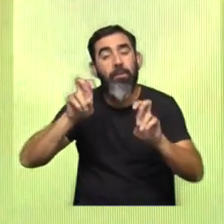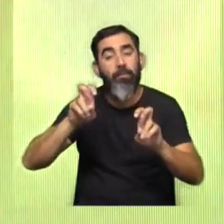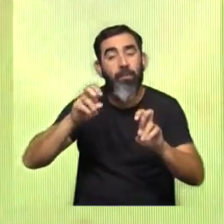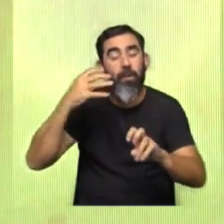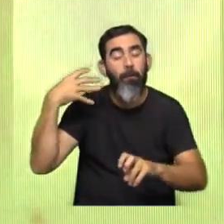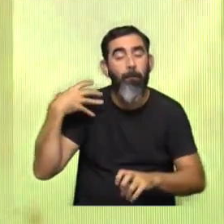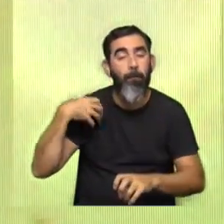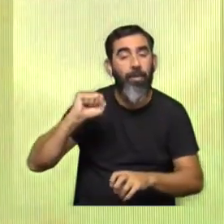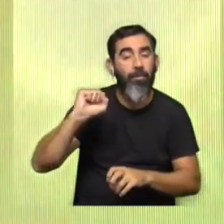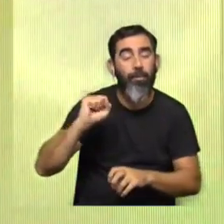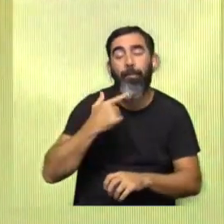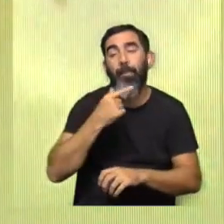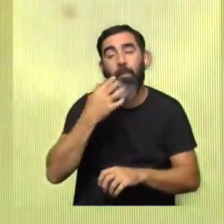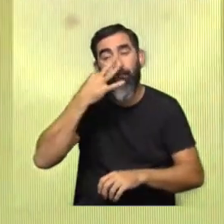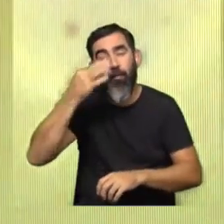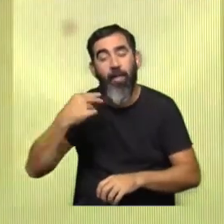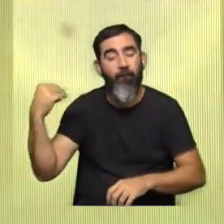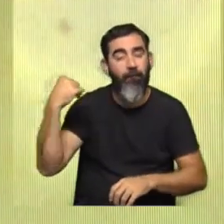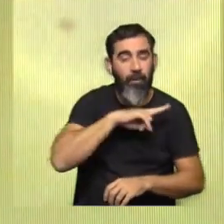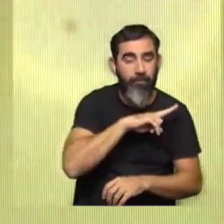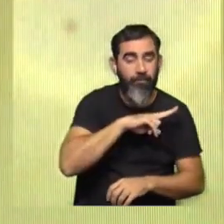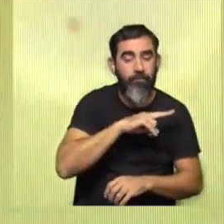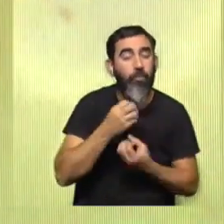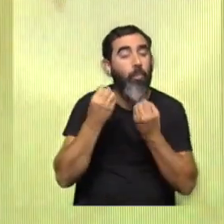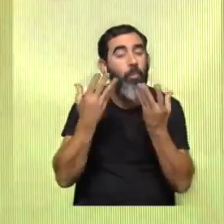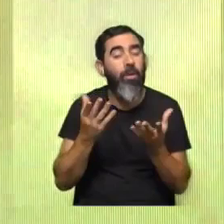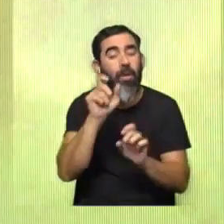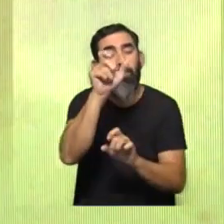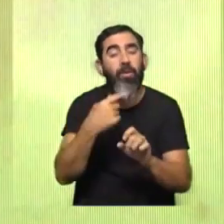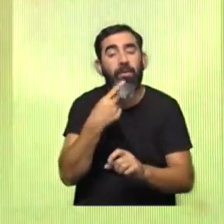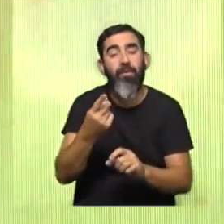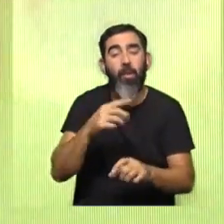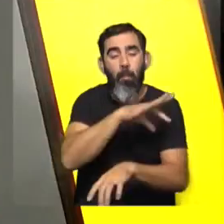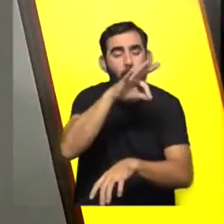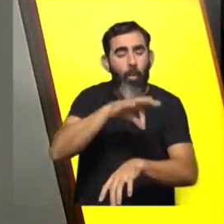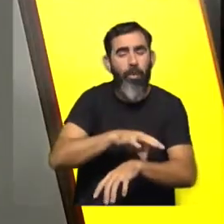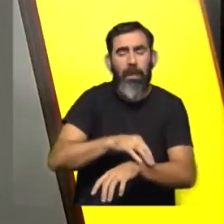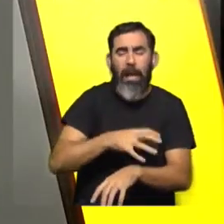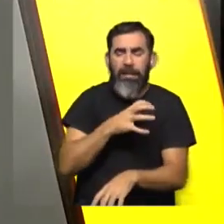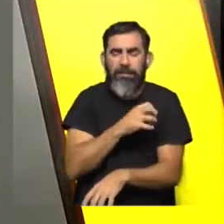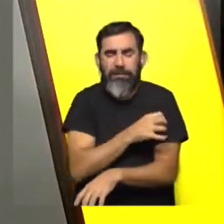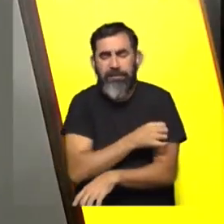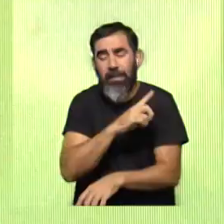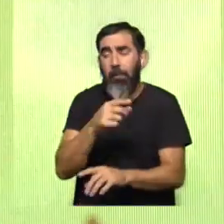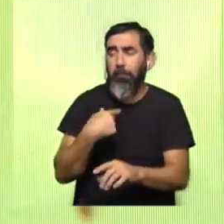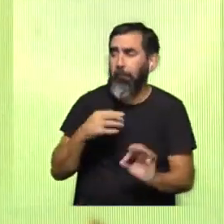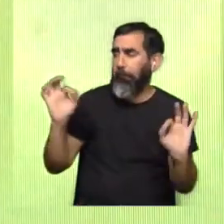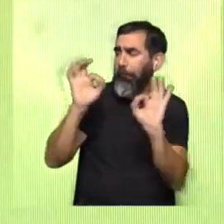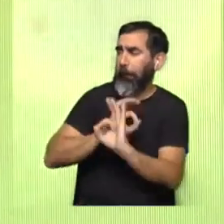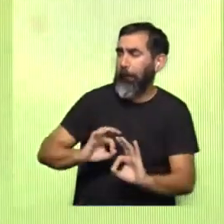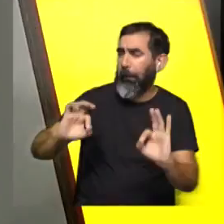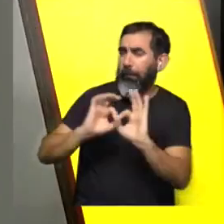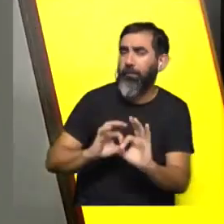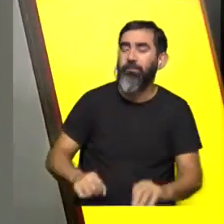¿no? Y decir, bueno, cuándo es cierto o cuándo es falso. Porque hay gente que dice, a mí los mosquitos me comen, y hay otros que dicen, a mí los mosquitos no me pican.